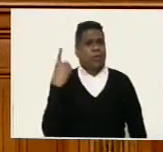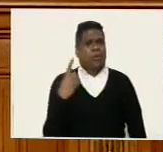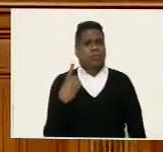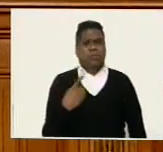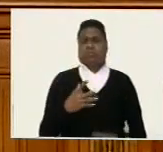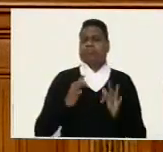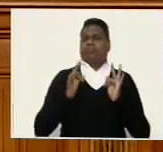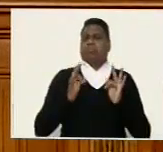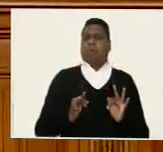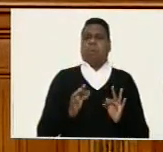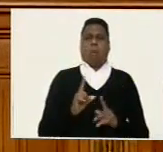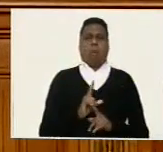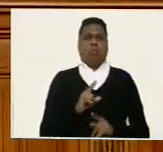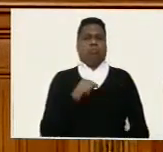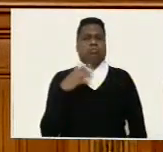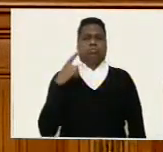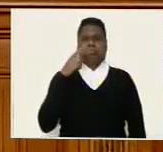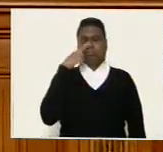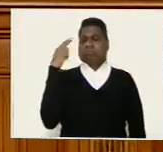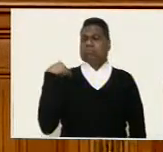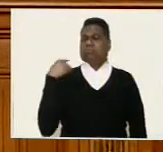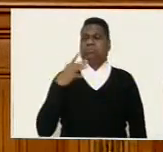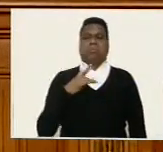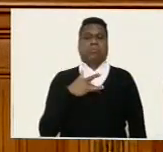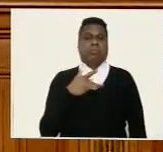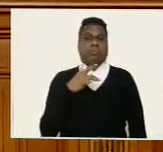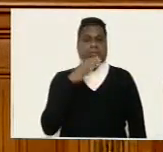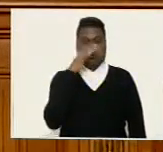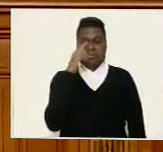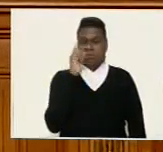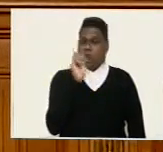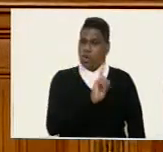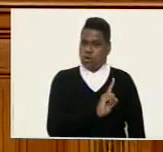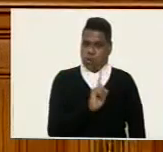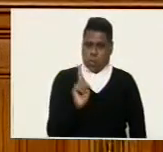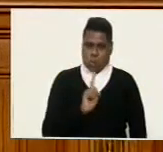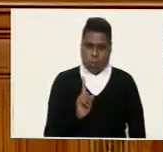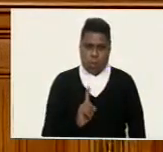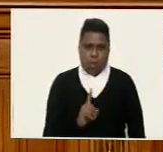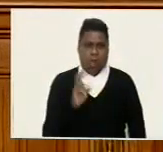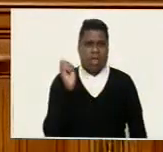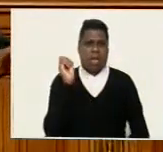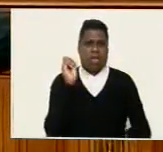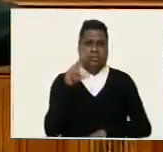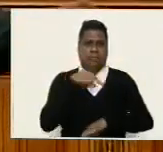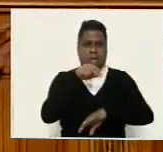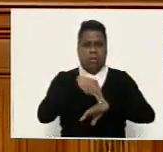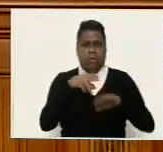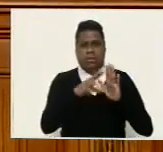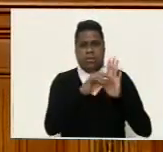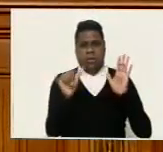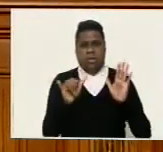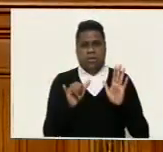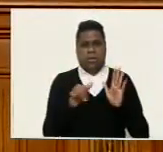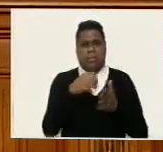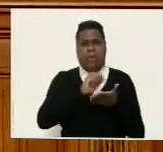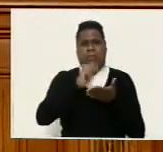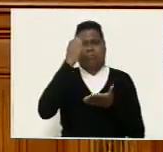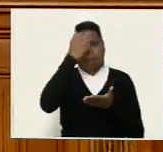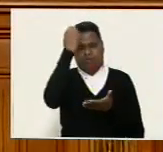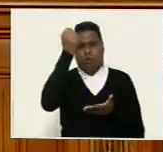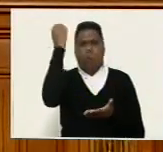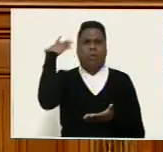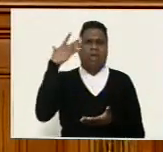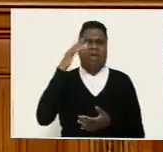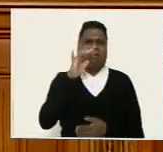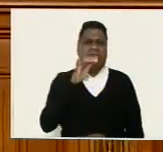protocolar de nuestra Magna Asamblea Constituyente para no dejar pasar una fecha. No